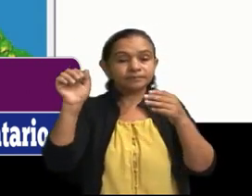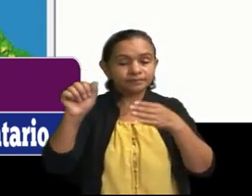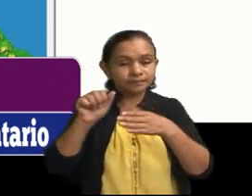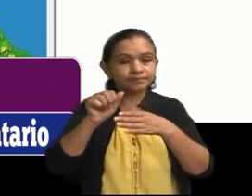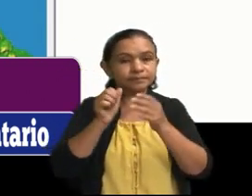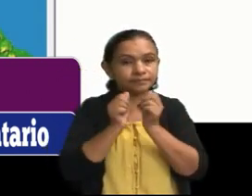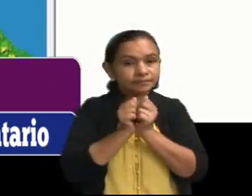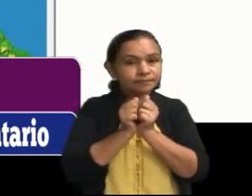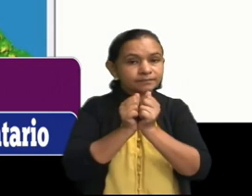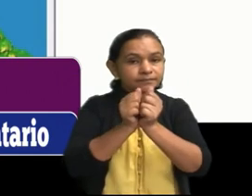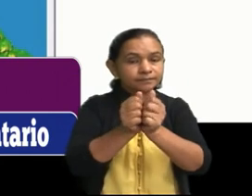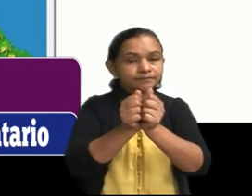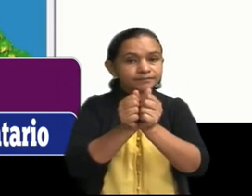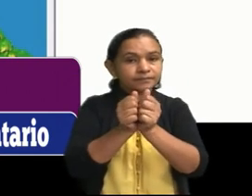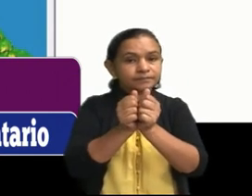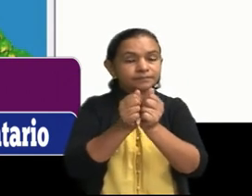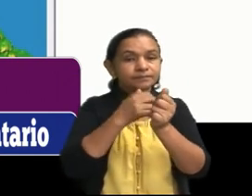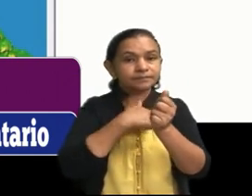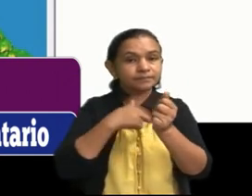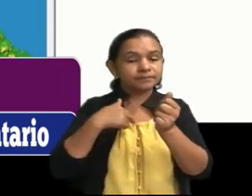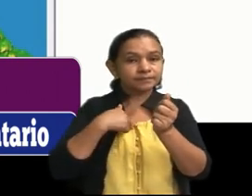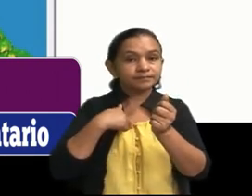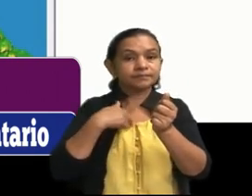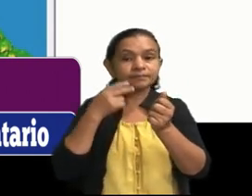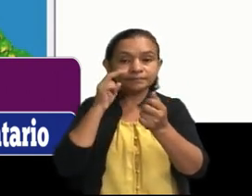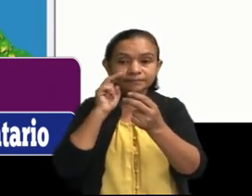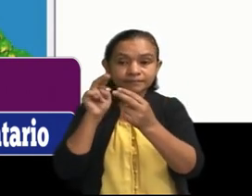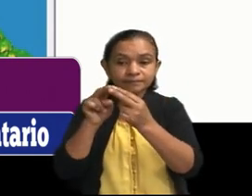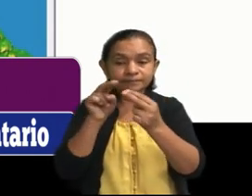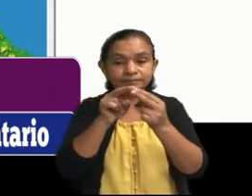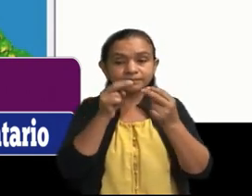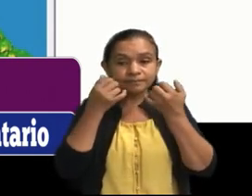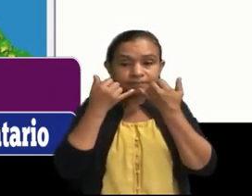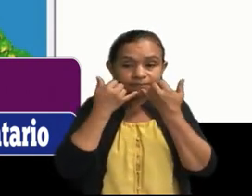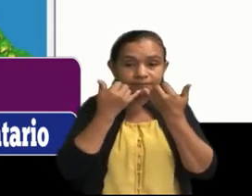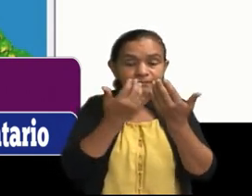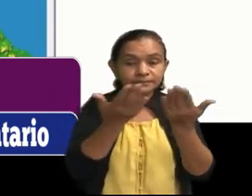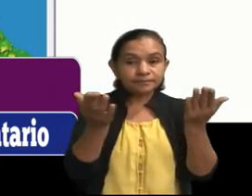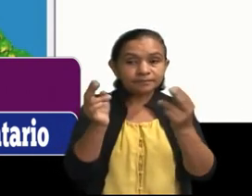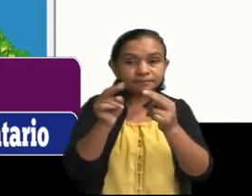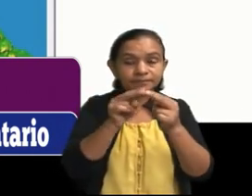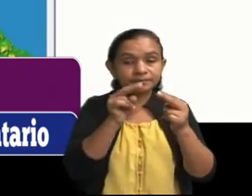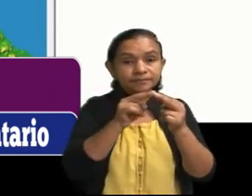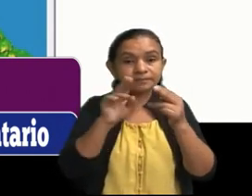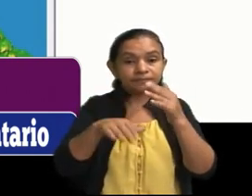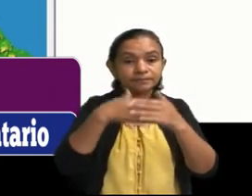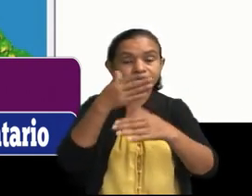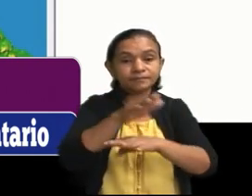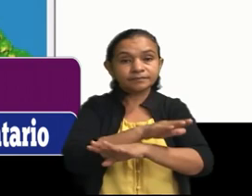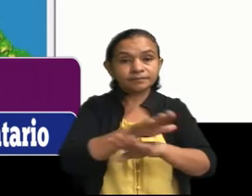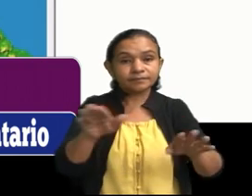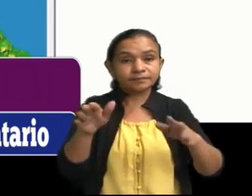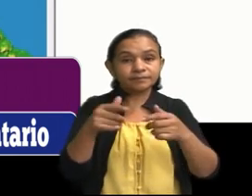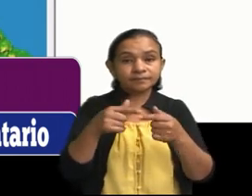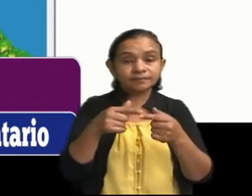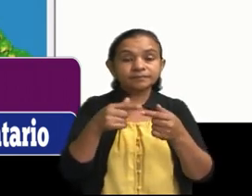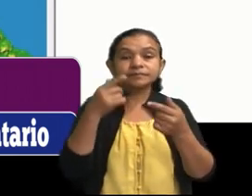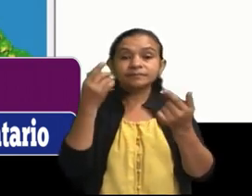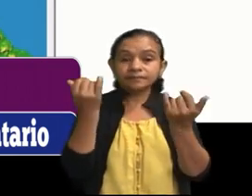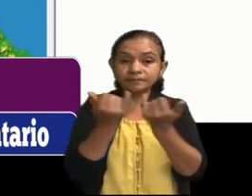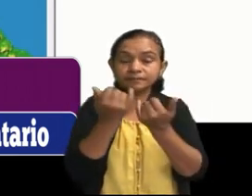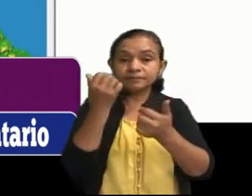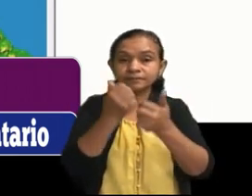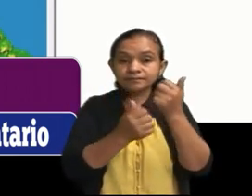acompañen el ejercicio, que se familiaricen con todo ese tipo de información, porque al final, en un fenómeno de esa